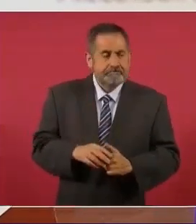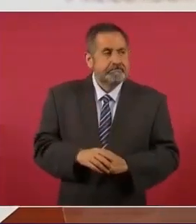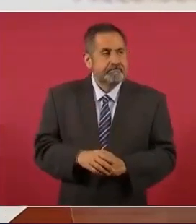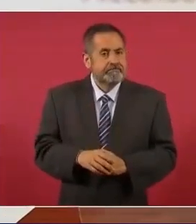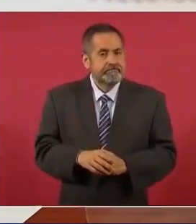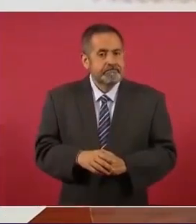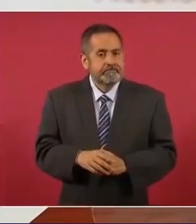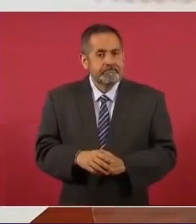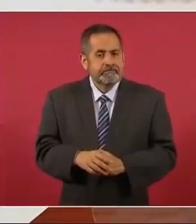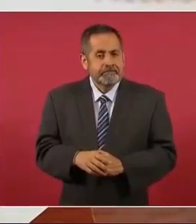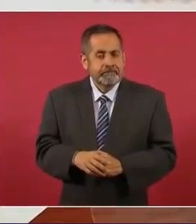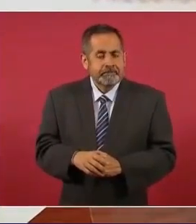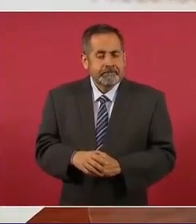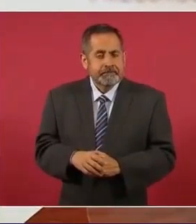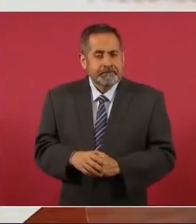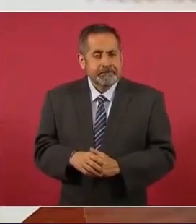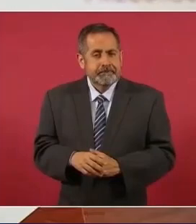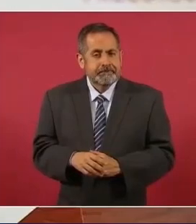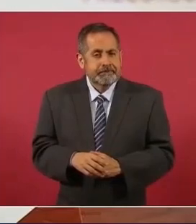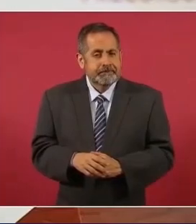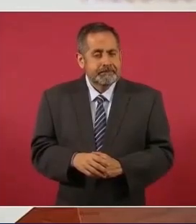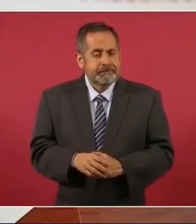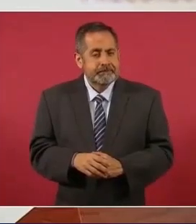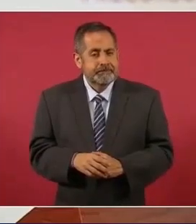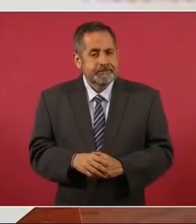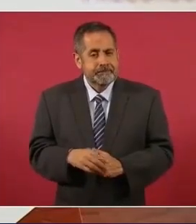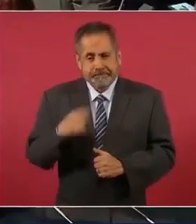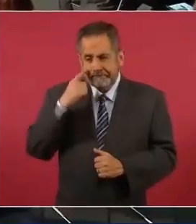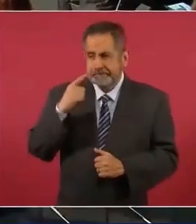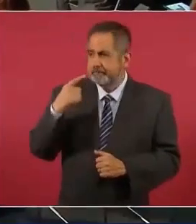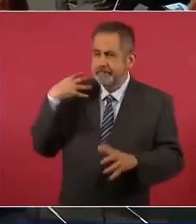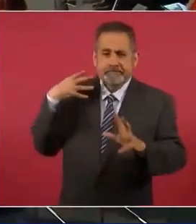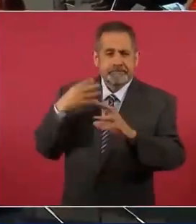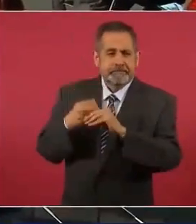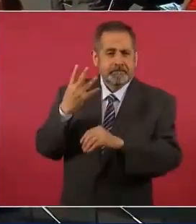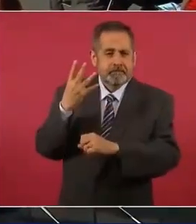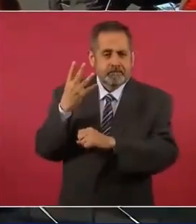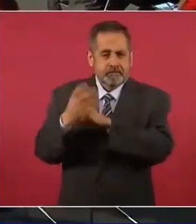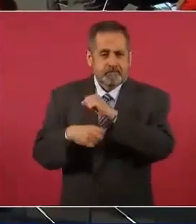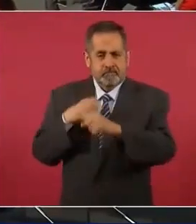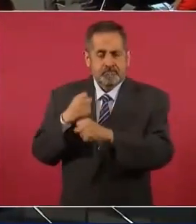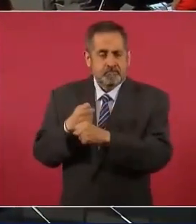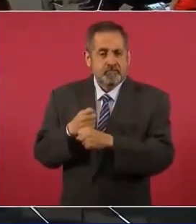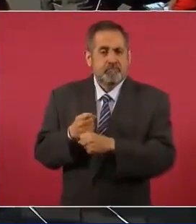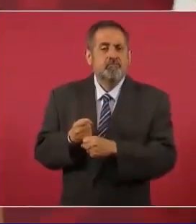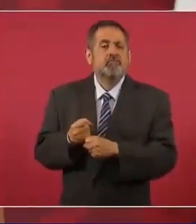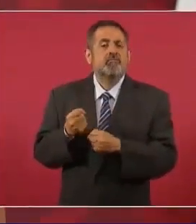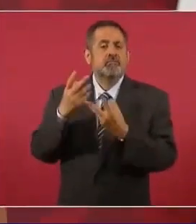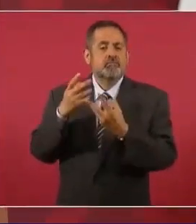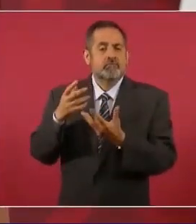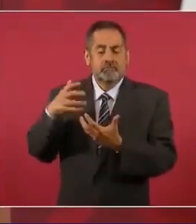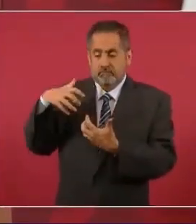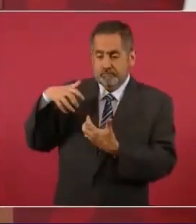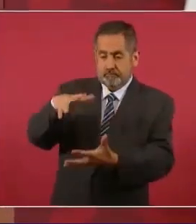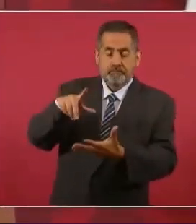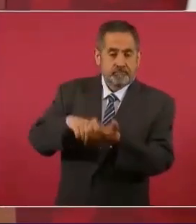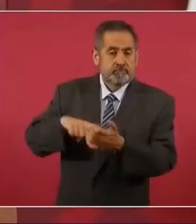la inversión pública en los 4 años, la inversión pública